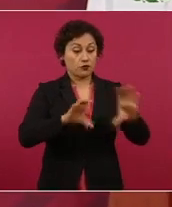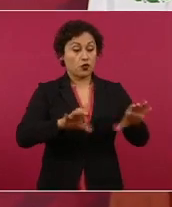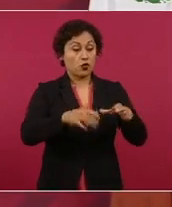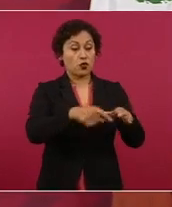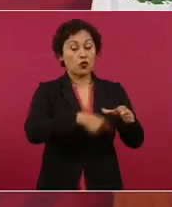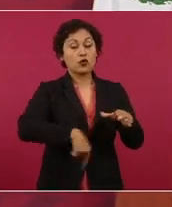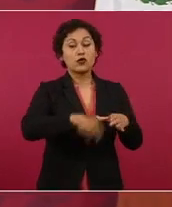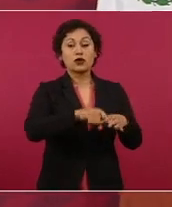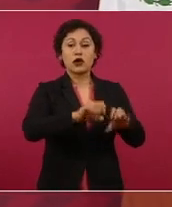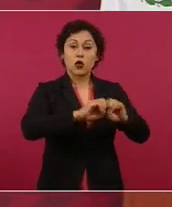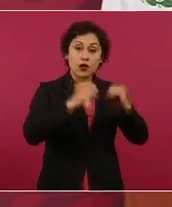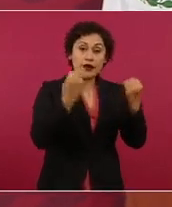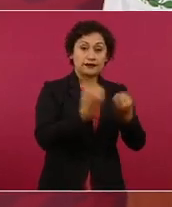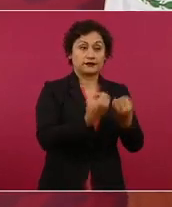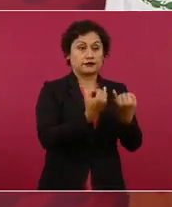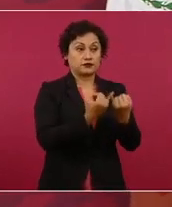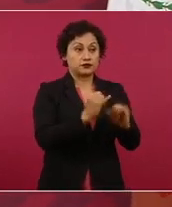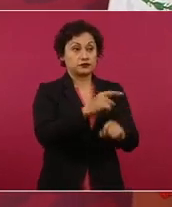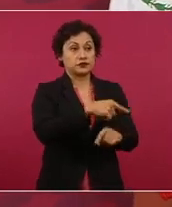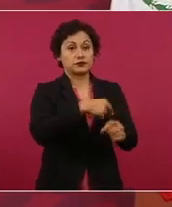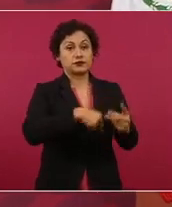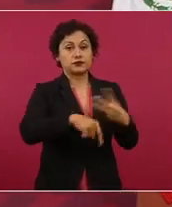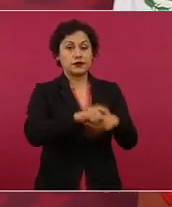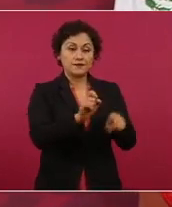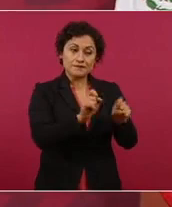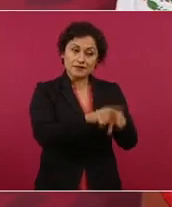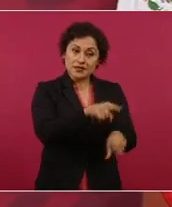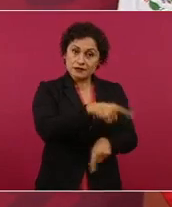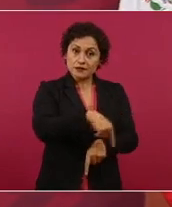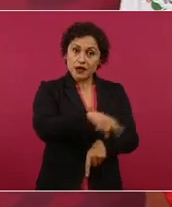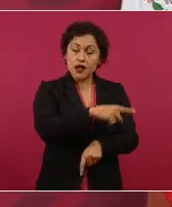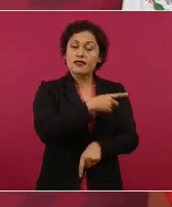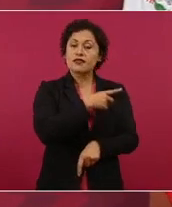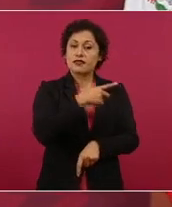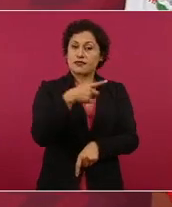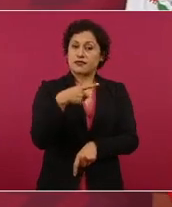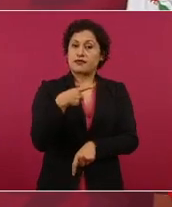independientes las que tienen que ir